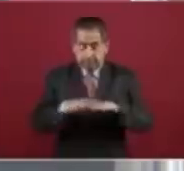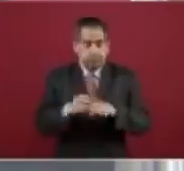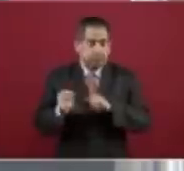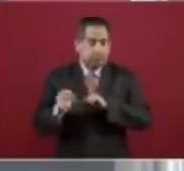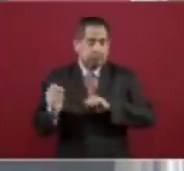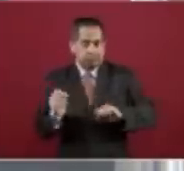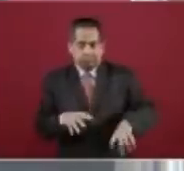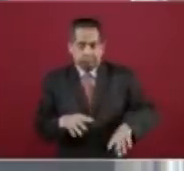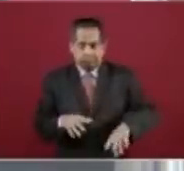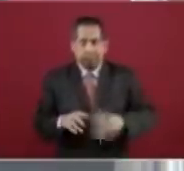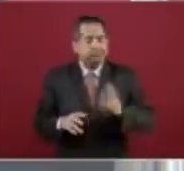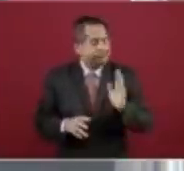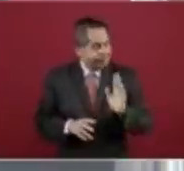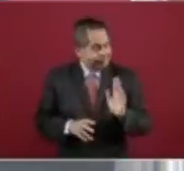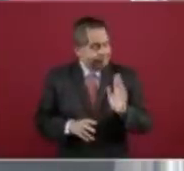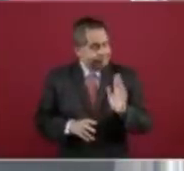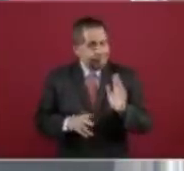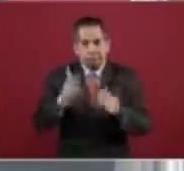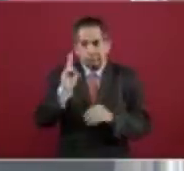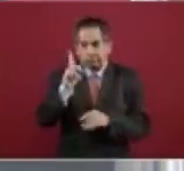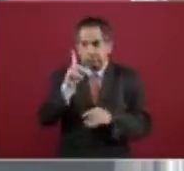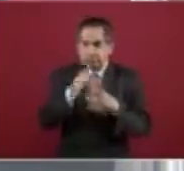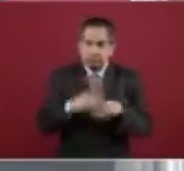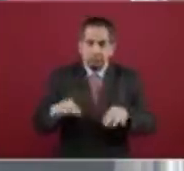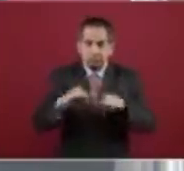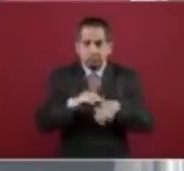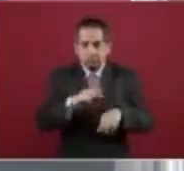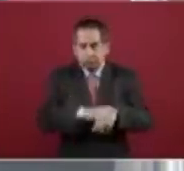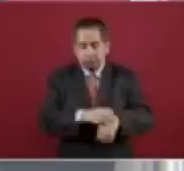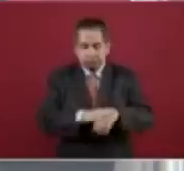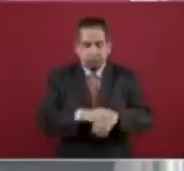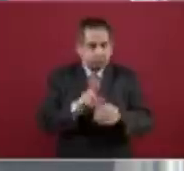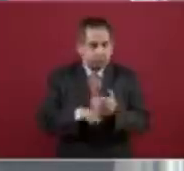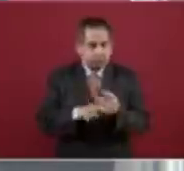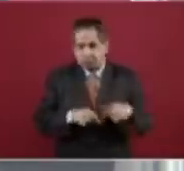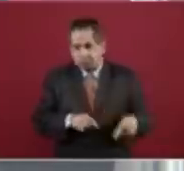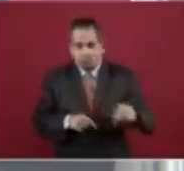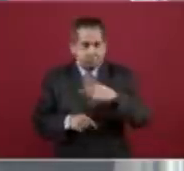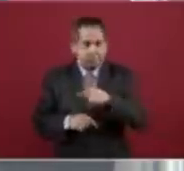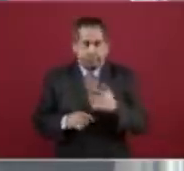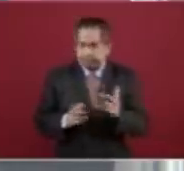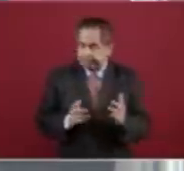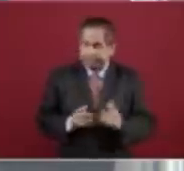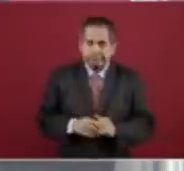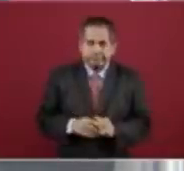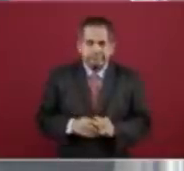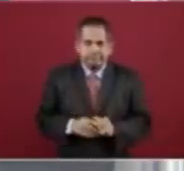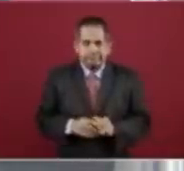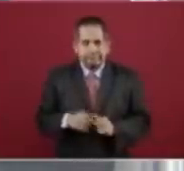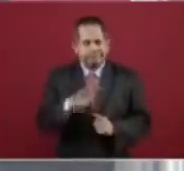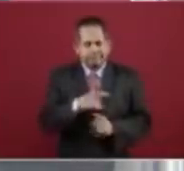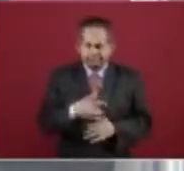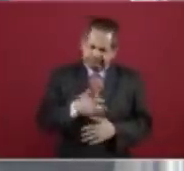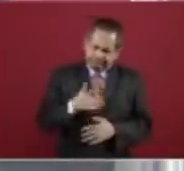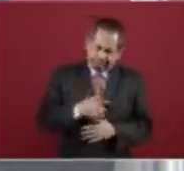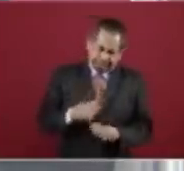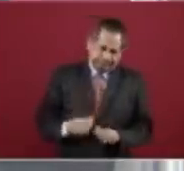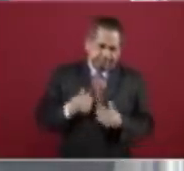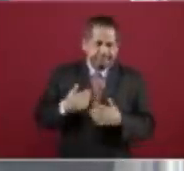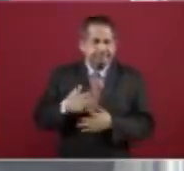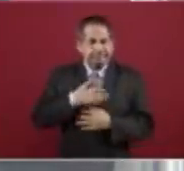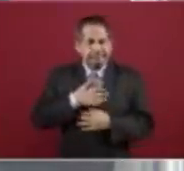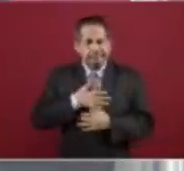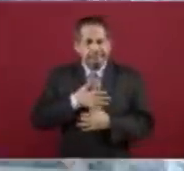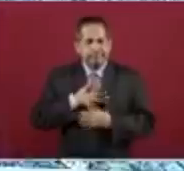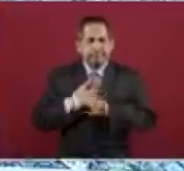abandonado, pero aquí es muy importante para nosotros, y eso es una de las motivaciones que a mí me hizo